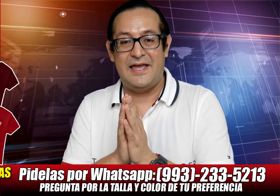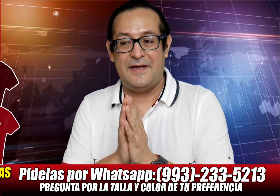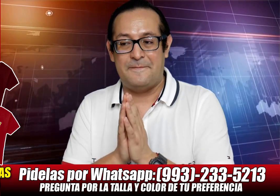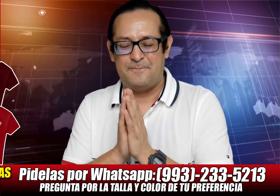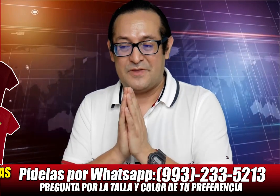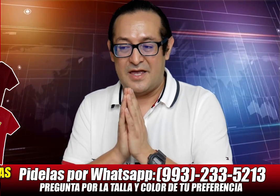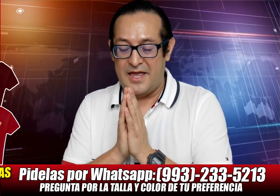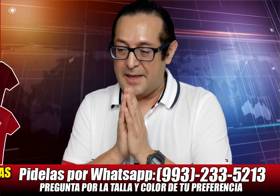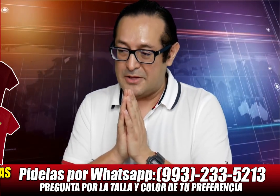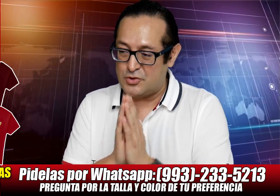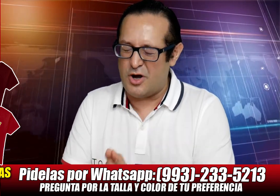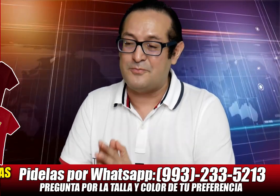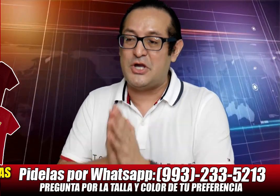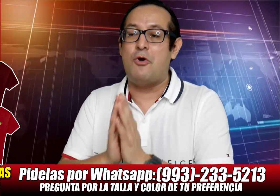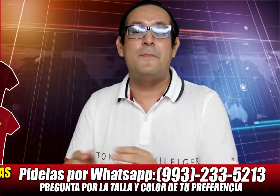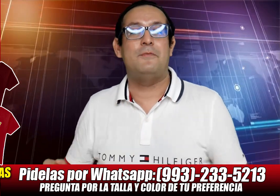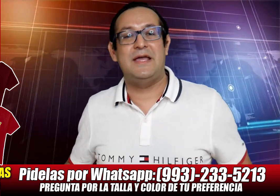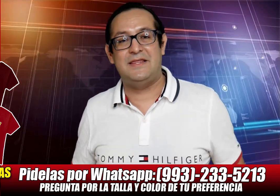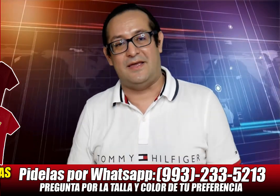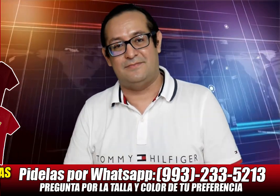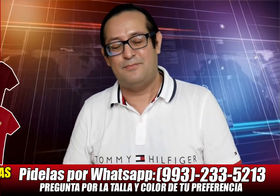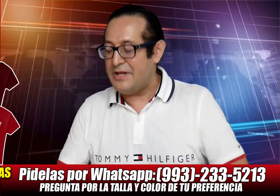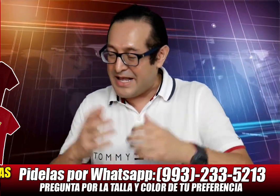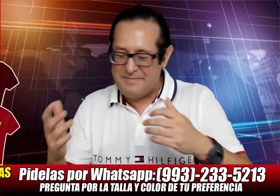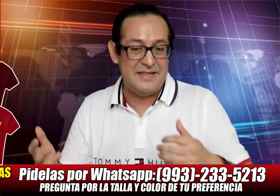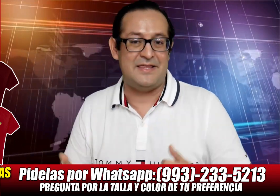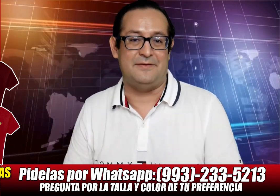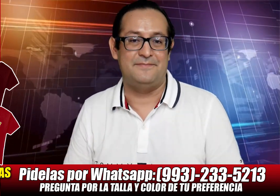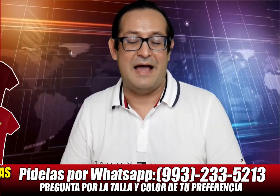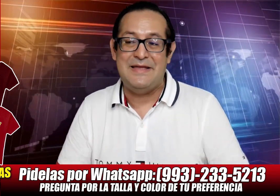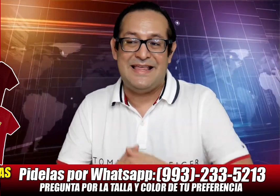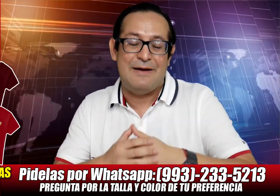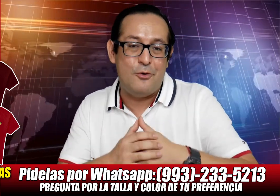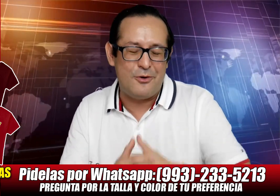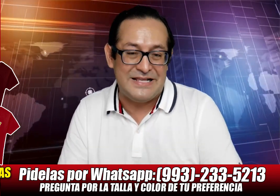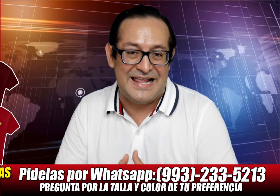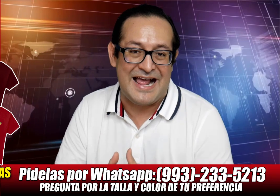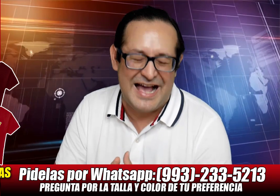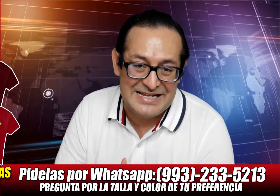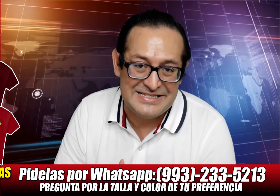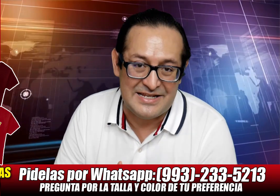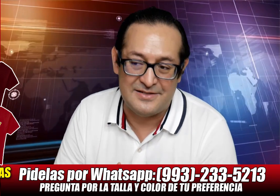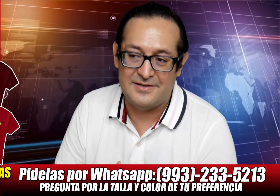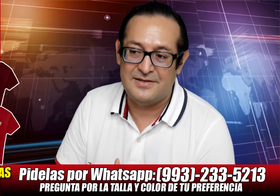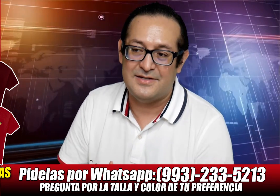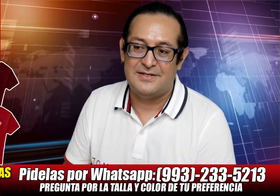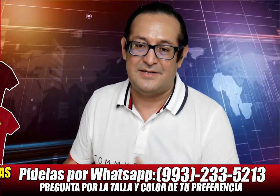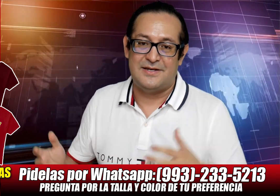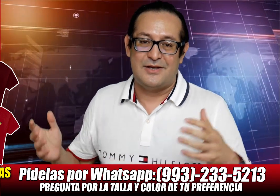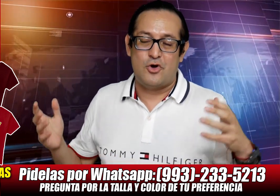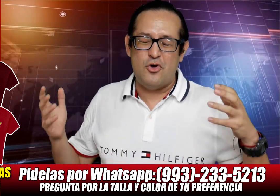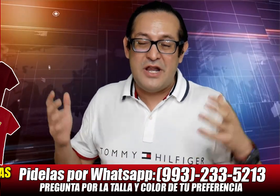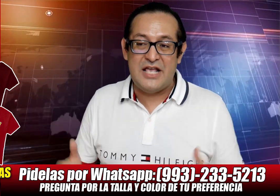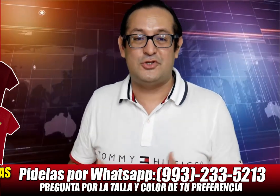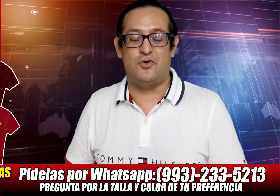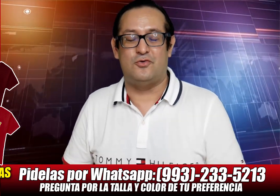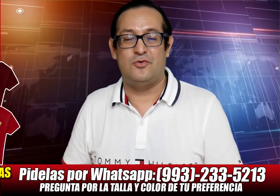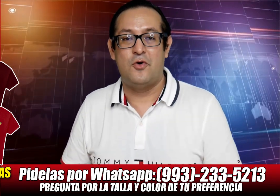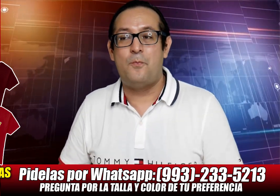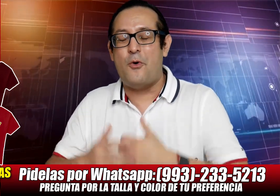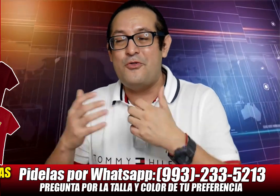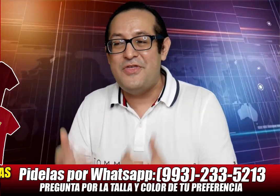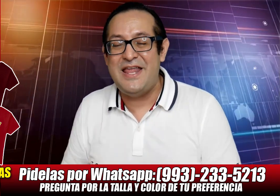dice Trump, se compromete públicamente a meter a Boroles a la cárcel, con